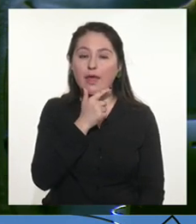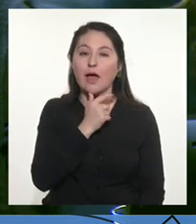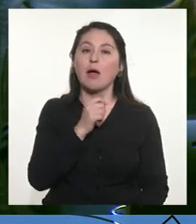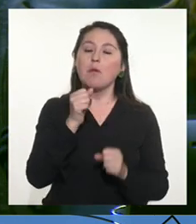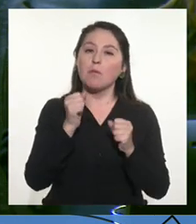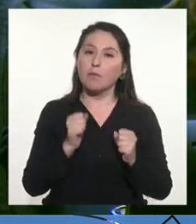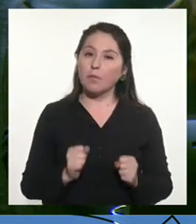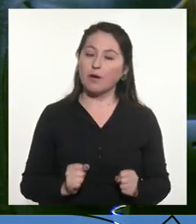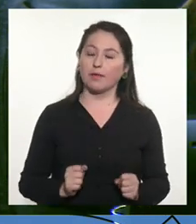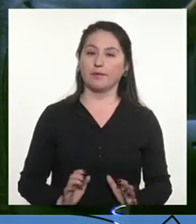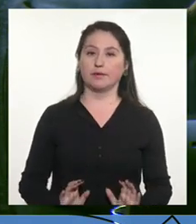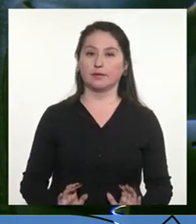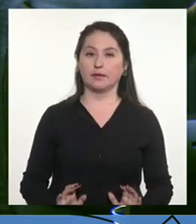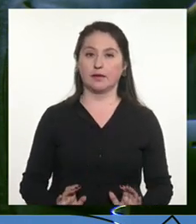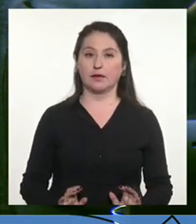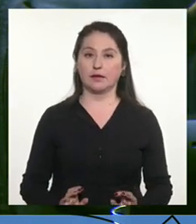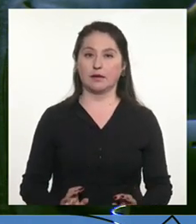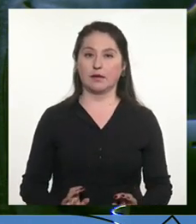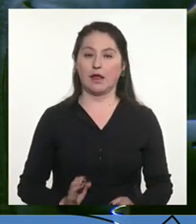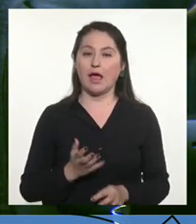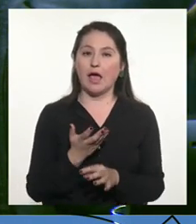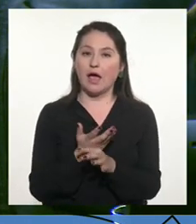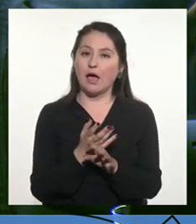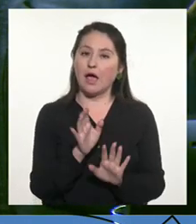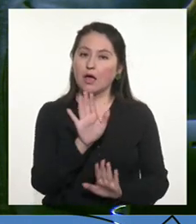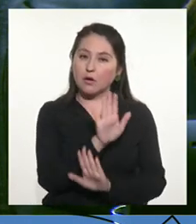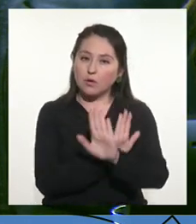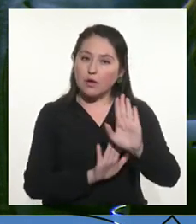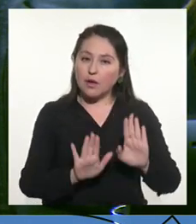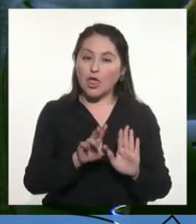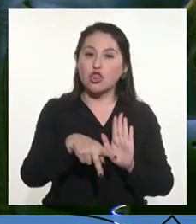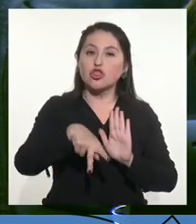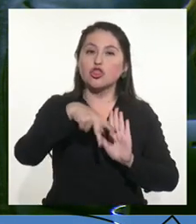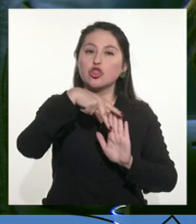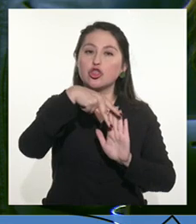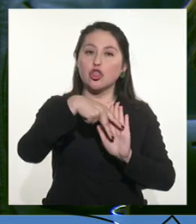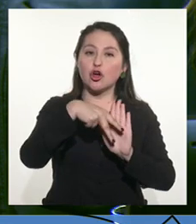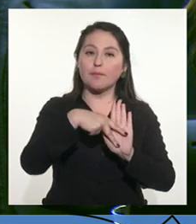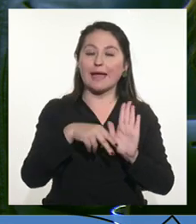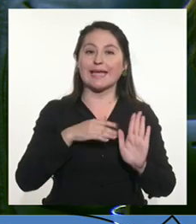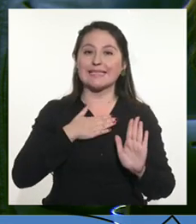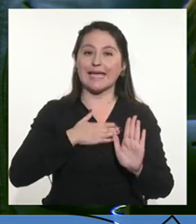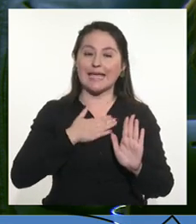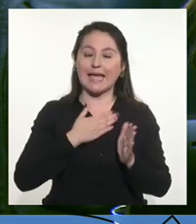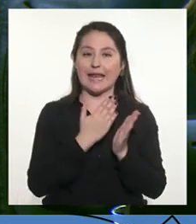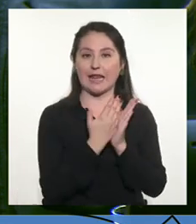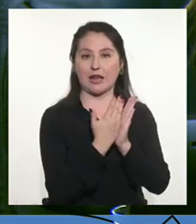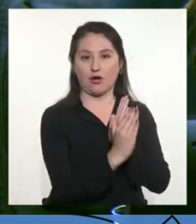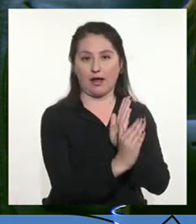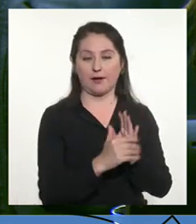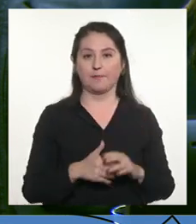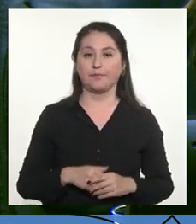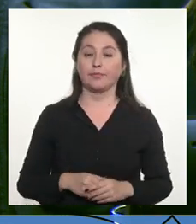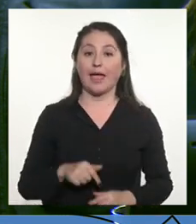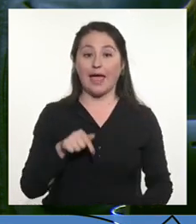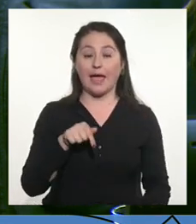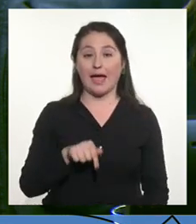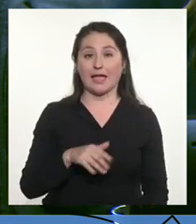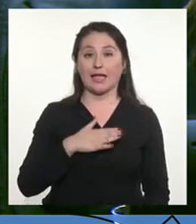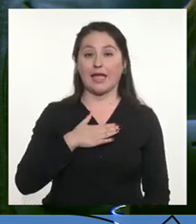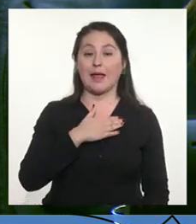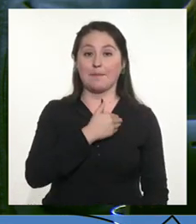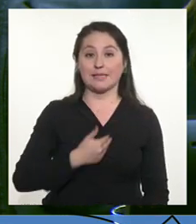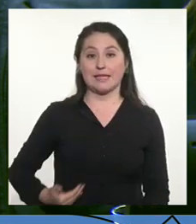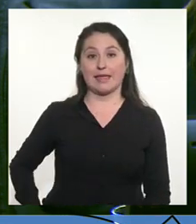haber el grado de suspicacia de normas que se quieran de lugar por el contrario lo que quiere presidente la república propone